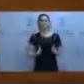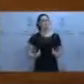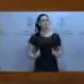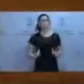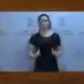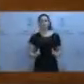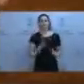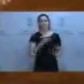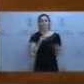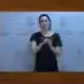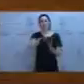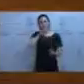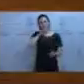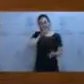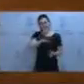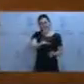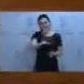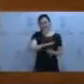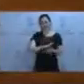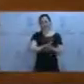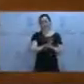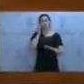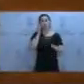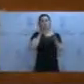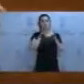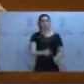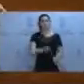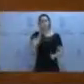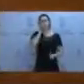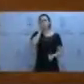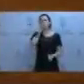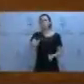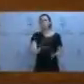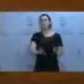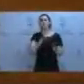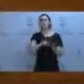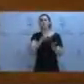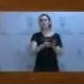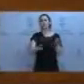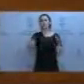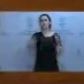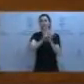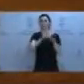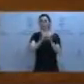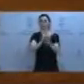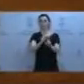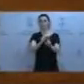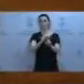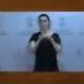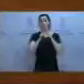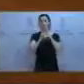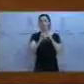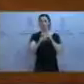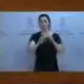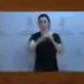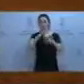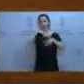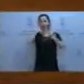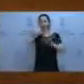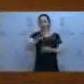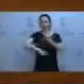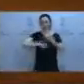En 2015, la consejera prometió presentar un proyecto de ley de transporte sostenible, actualizado y mejorado, del tramitado